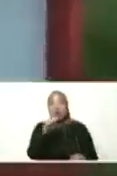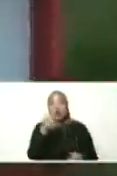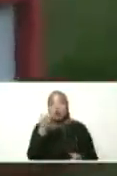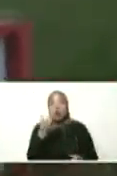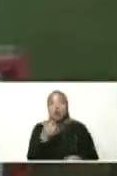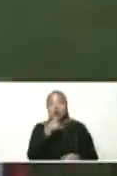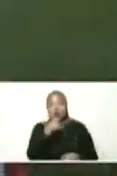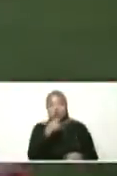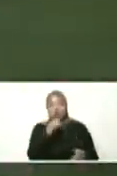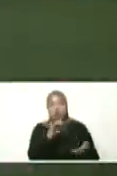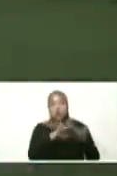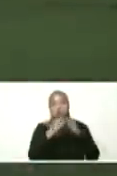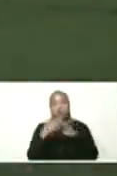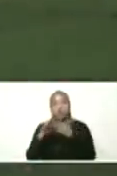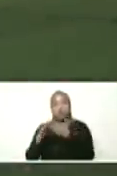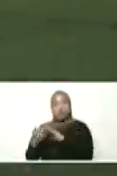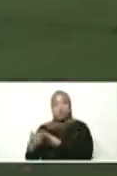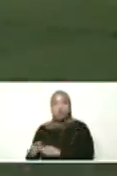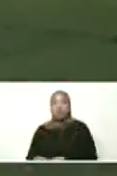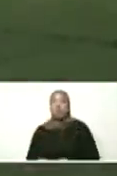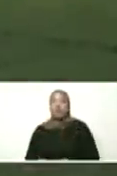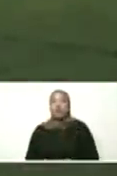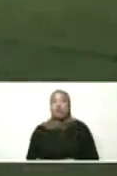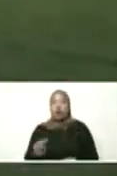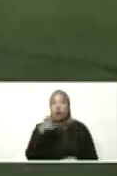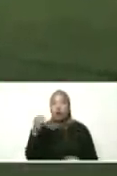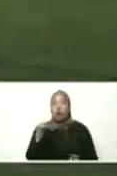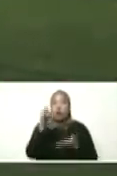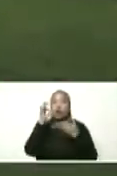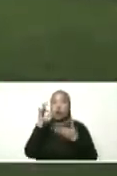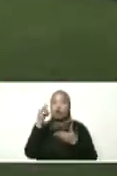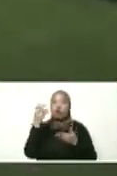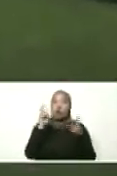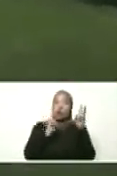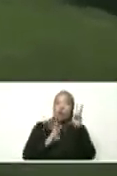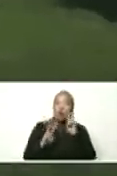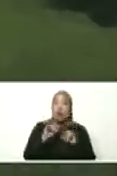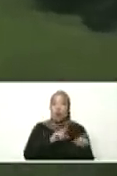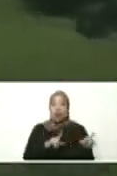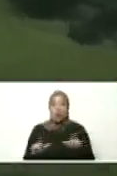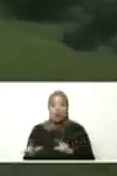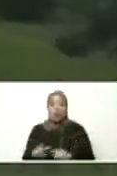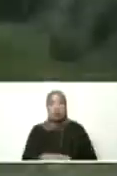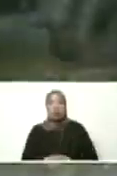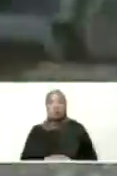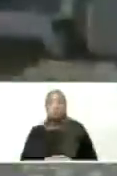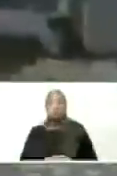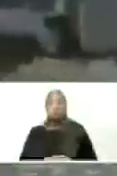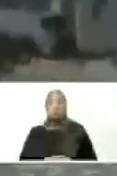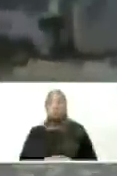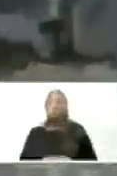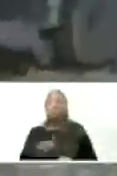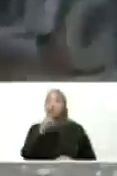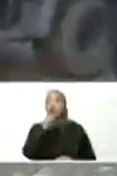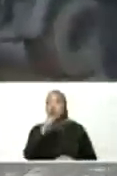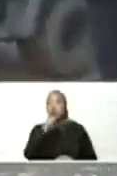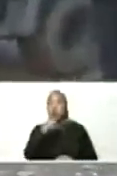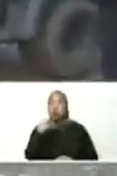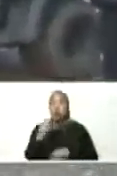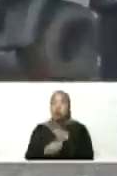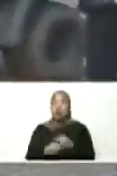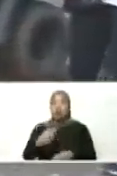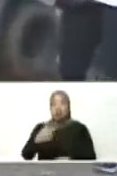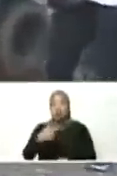Bueno, aquí vamos a poner el freno de mano. Está listo el freno de mano, aquí nos bajamos con Silita. Silita le